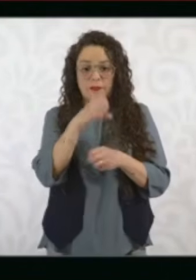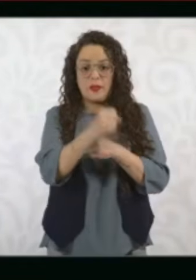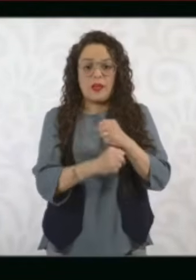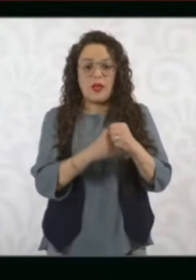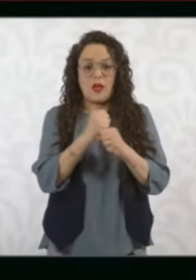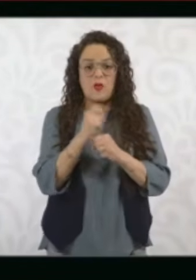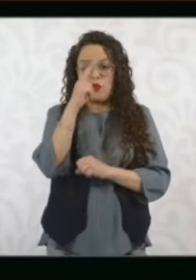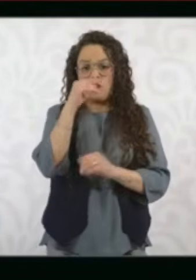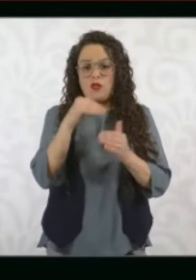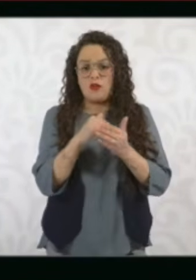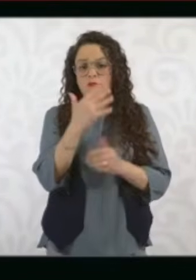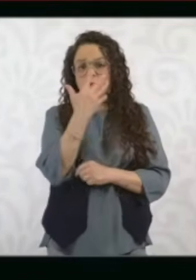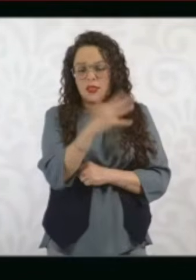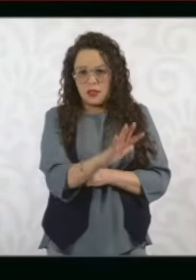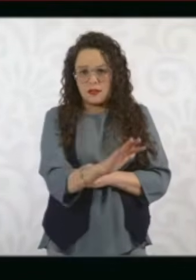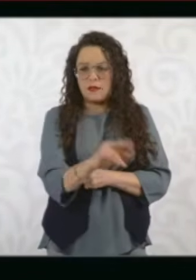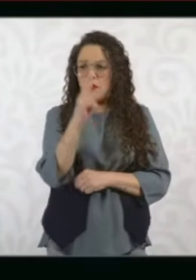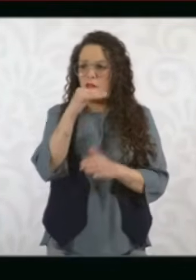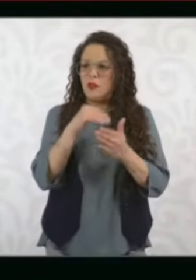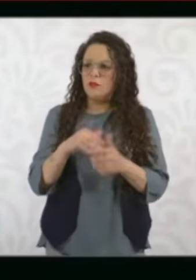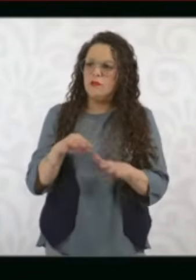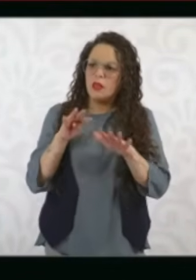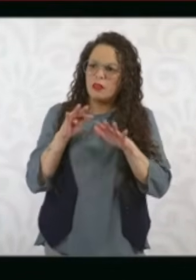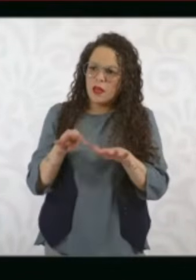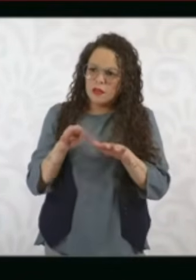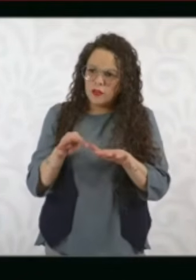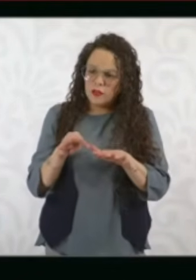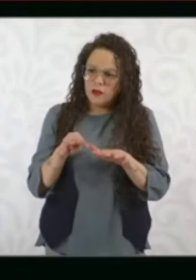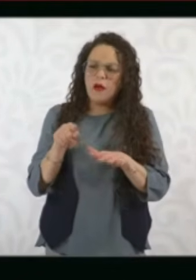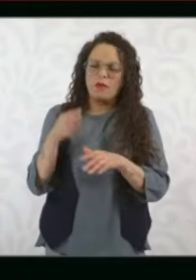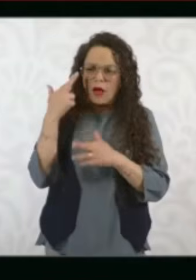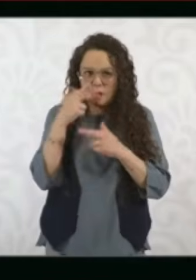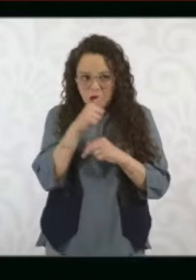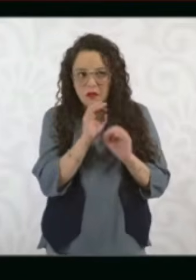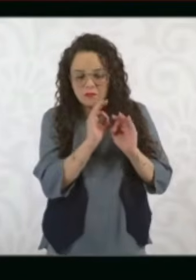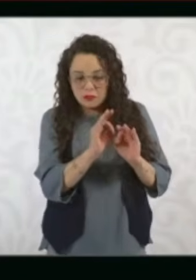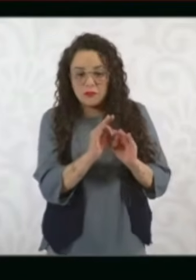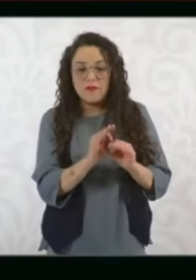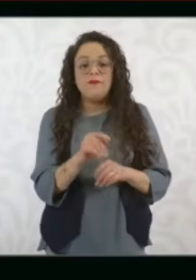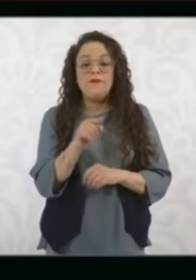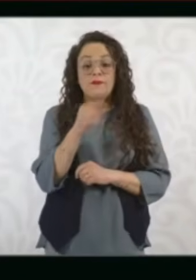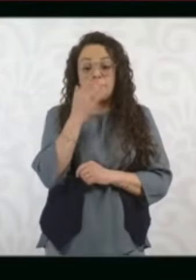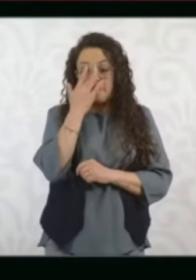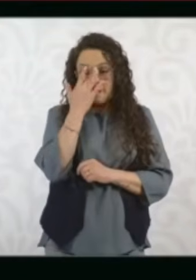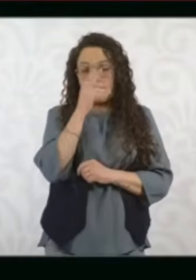verificada en el 19, 97% de las publicaciones